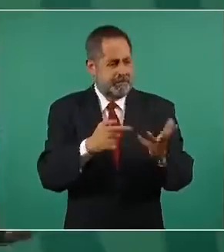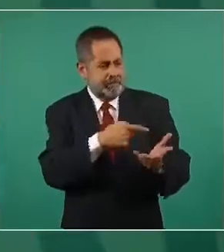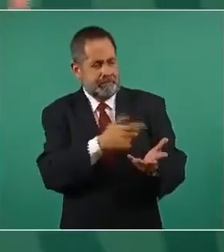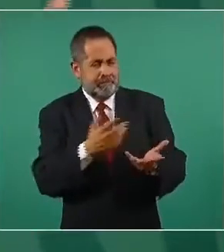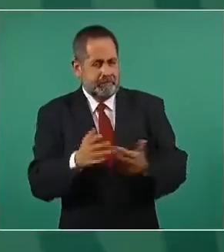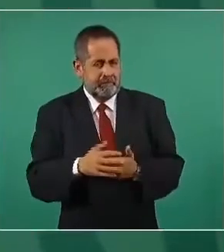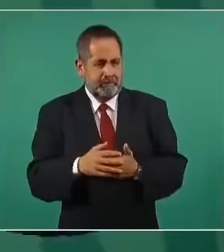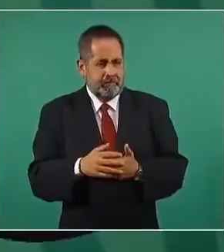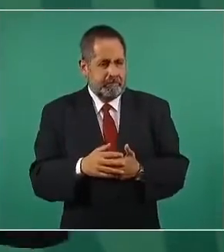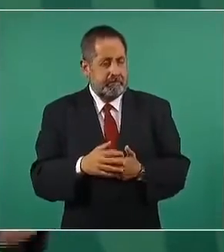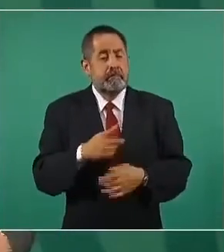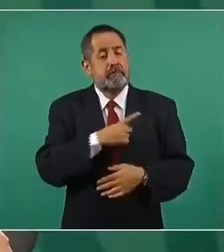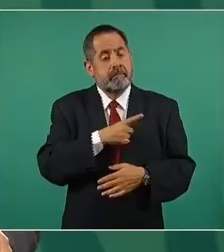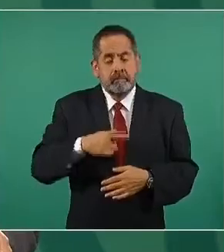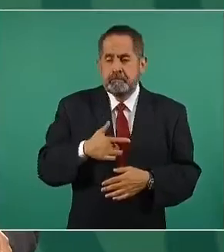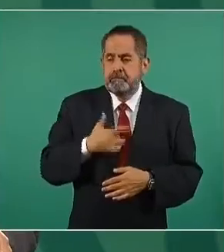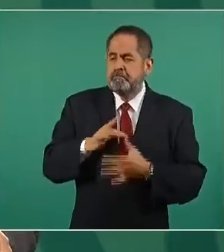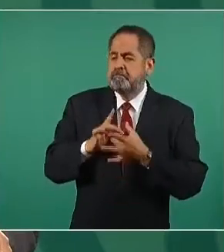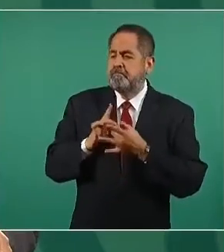si no es humanismo?